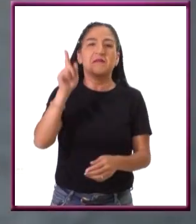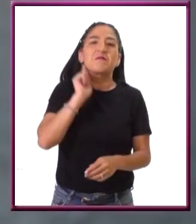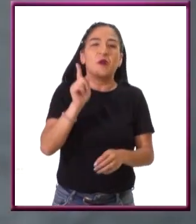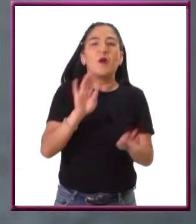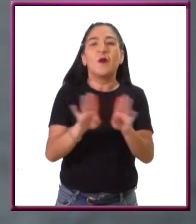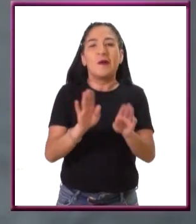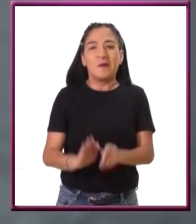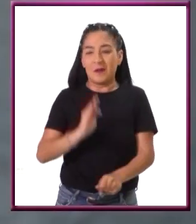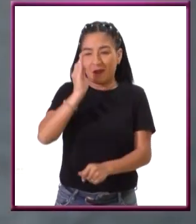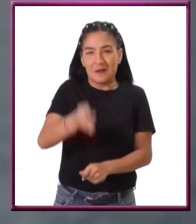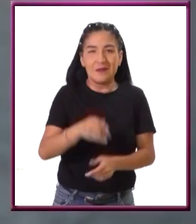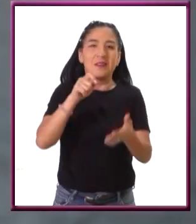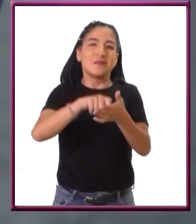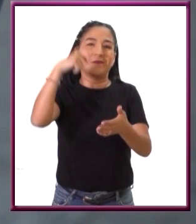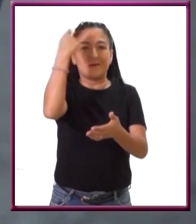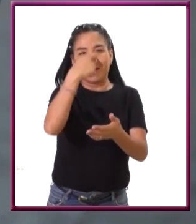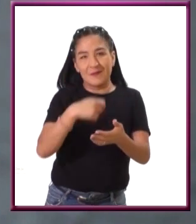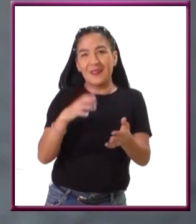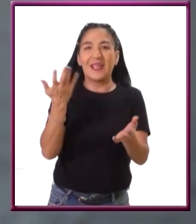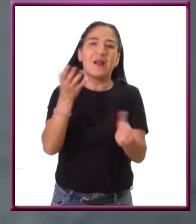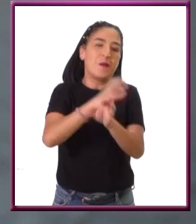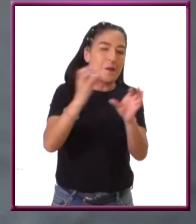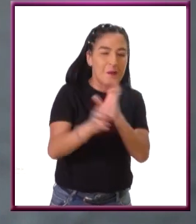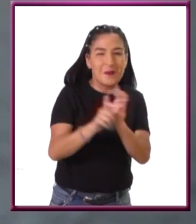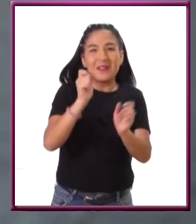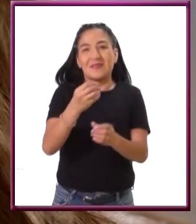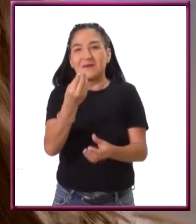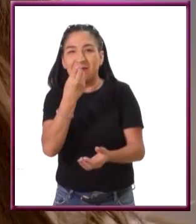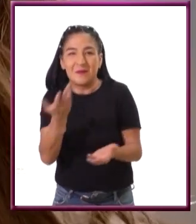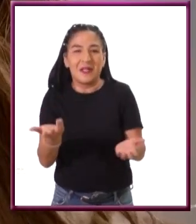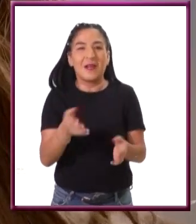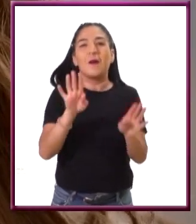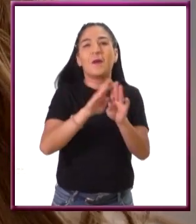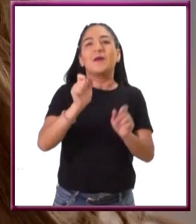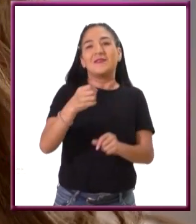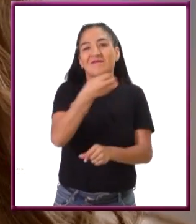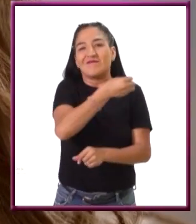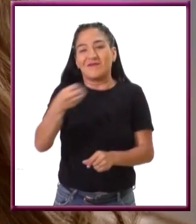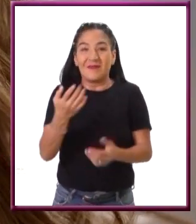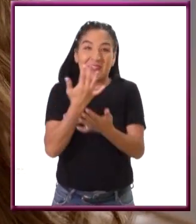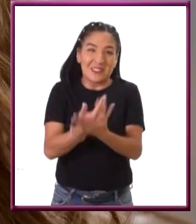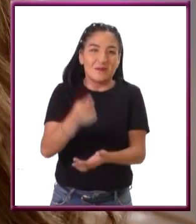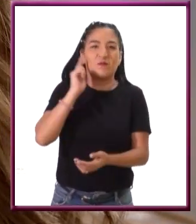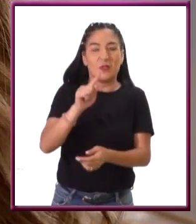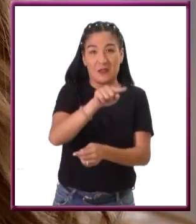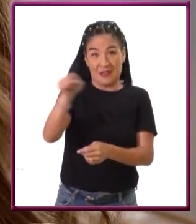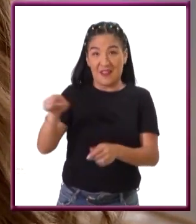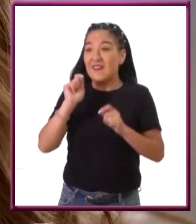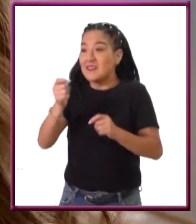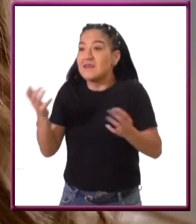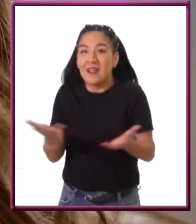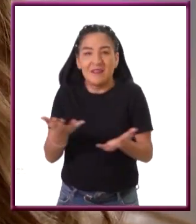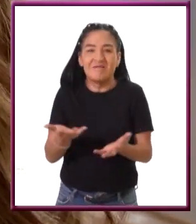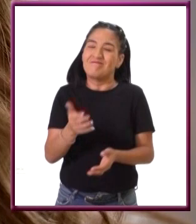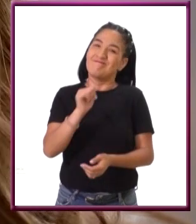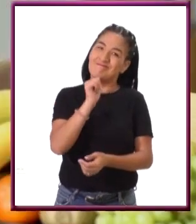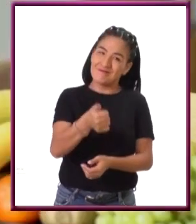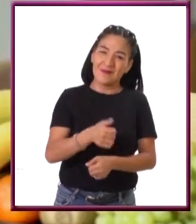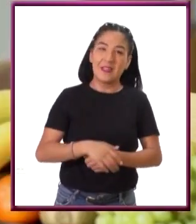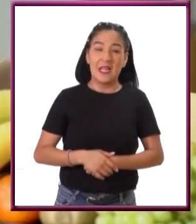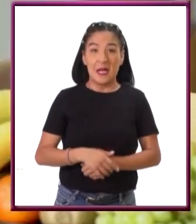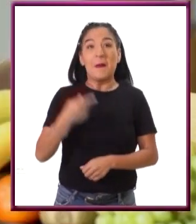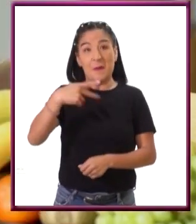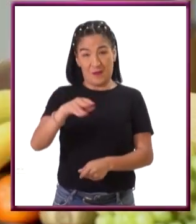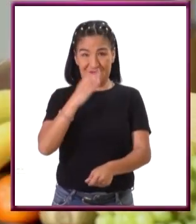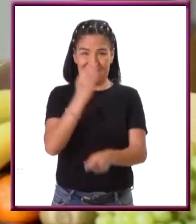mujeres mantienen el estatus de productos de consumo, obligadas a hacer lo que se espera de ellas, no lo que desean ser.